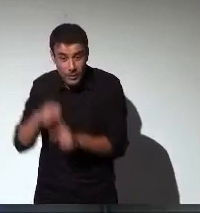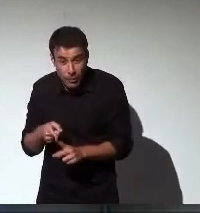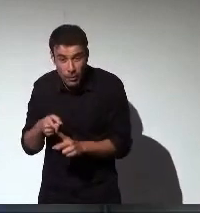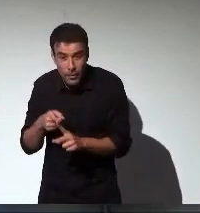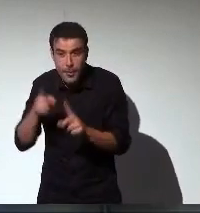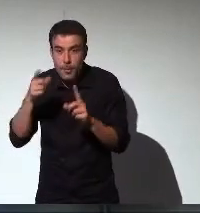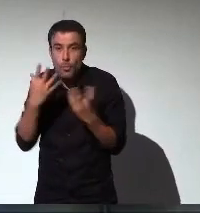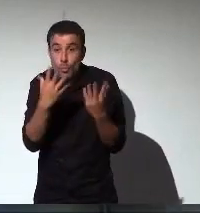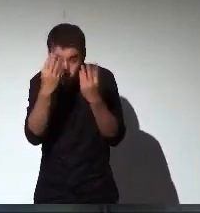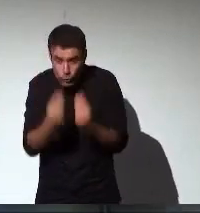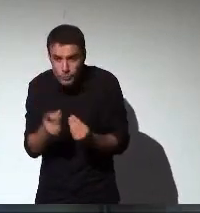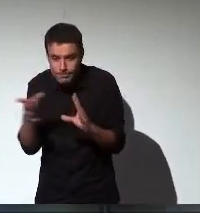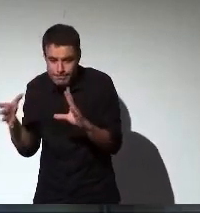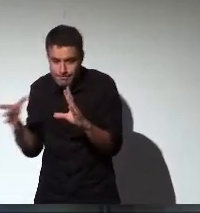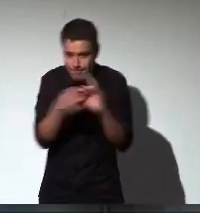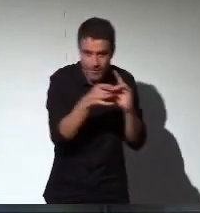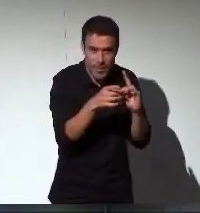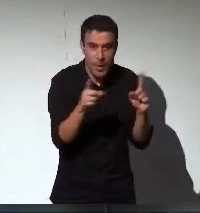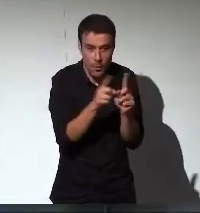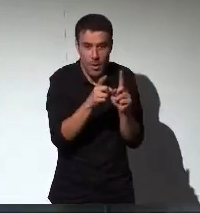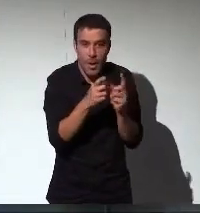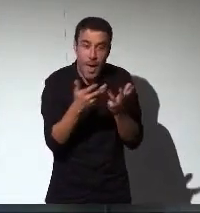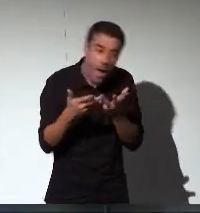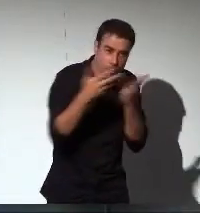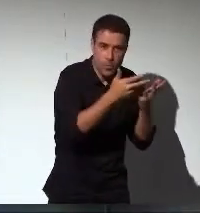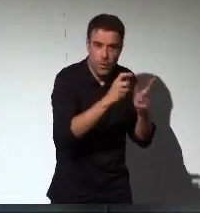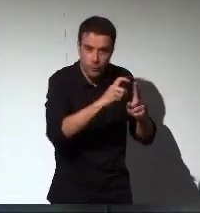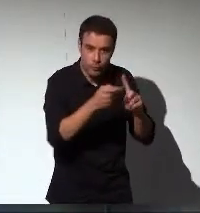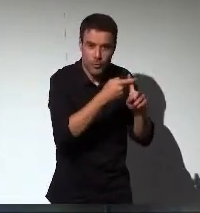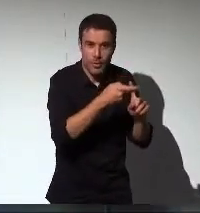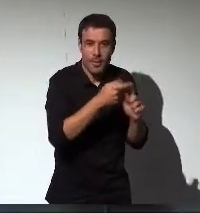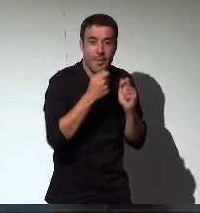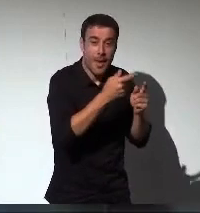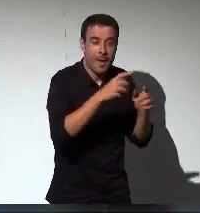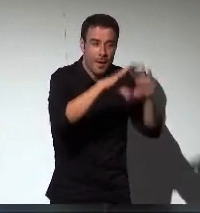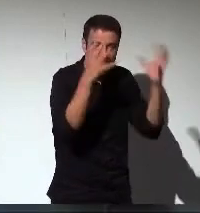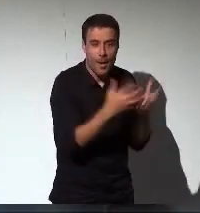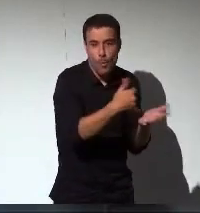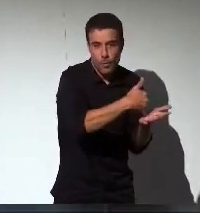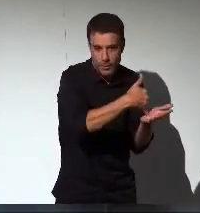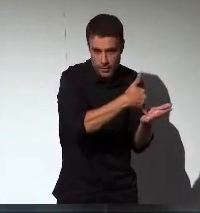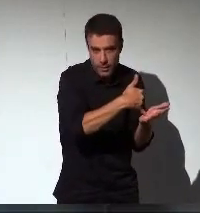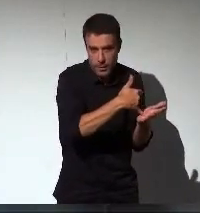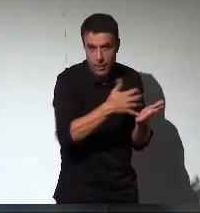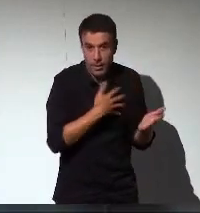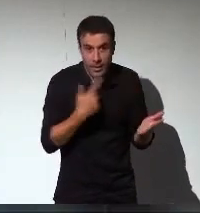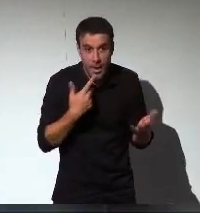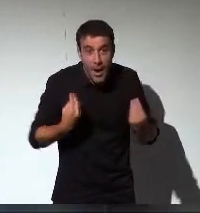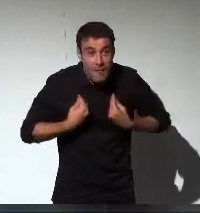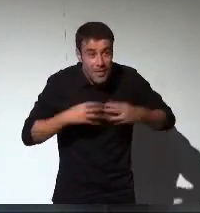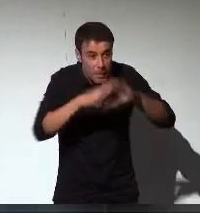vinculados a salvar esas vulnerabilidades que tiene nuestro planeta. Lo que está en riesgo es la vida del